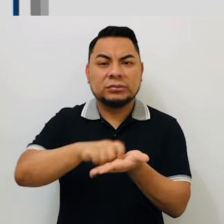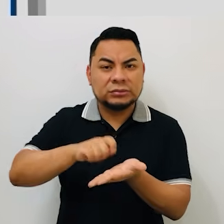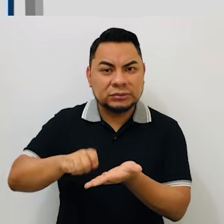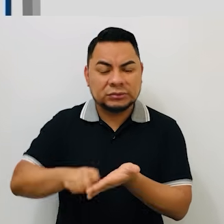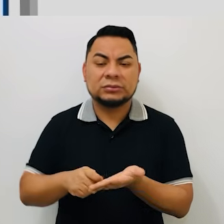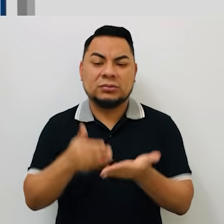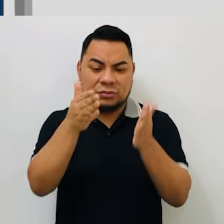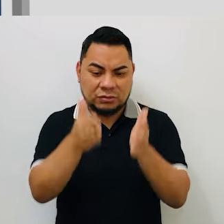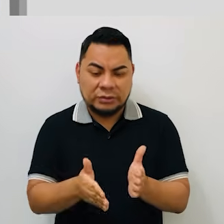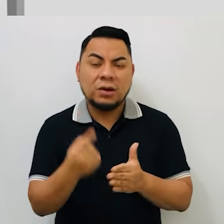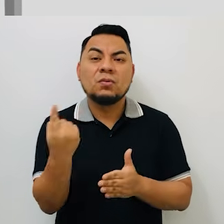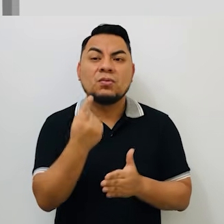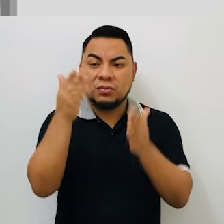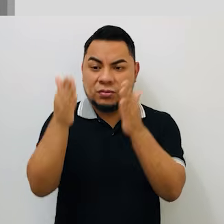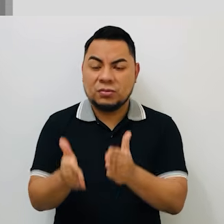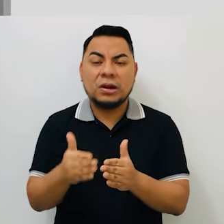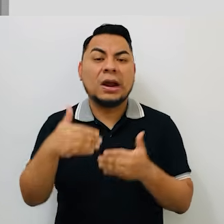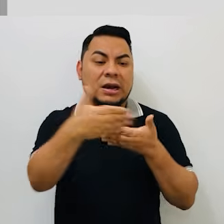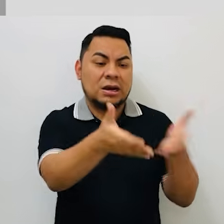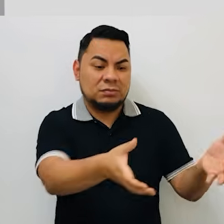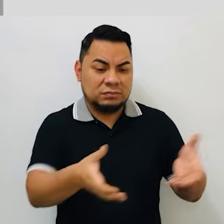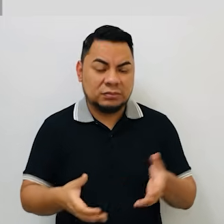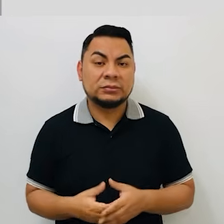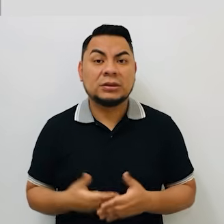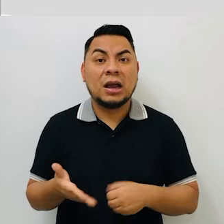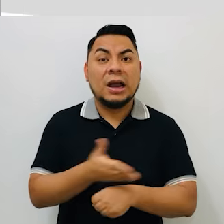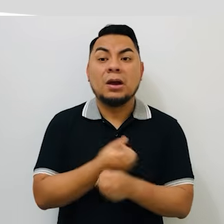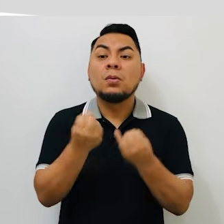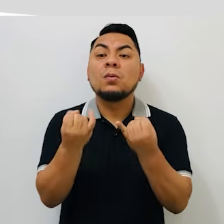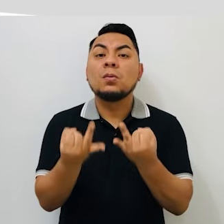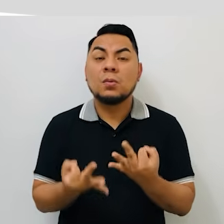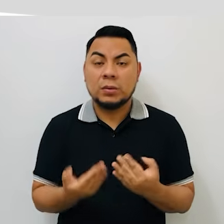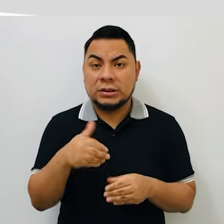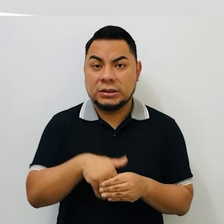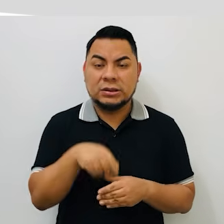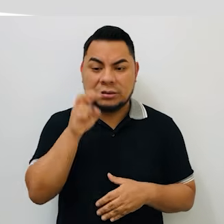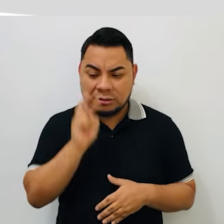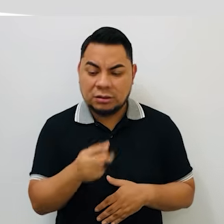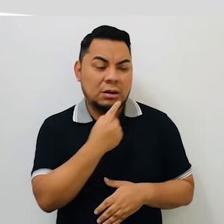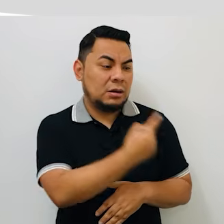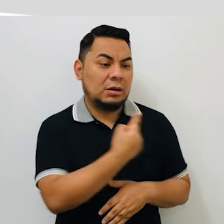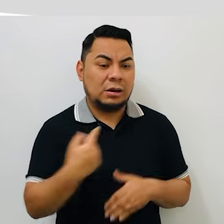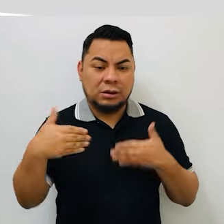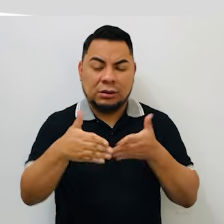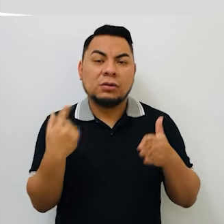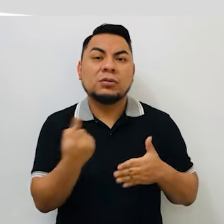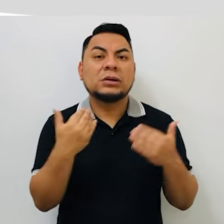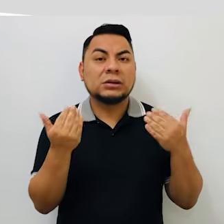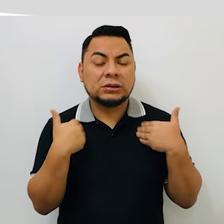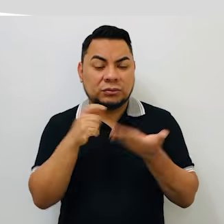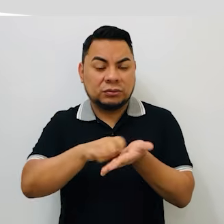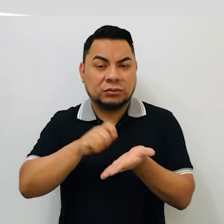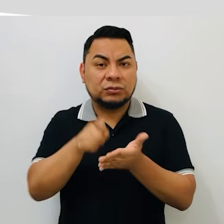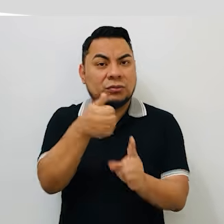espacio para el escrutinio. Dejan únicamente las ánforas. Antes de escrutar las cédulas, verifican que cada ánfora